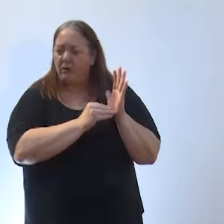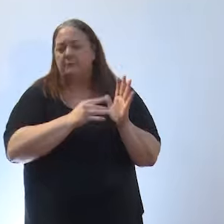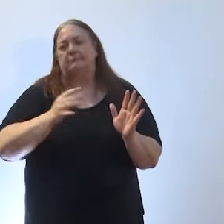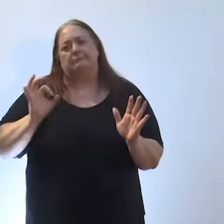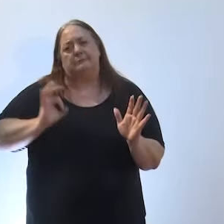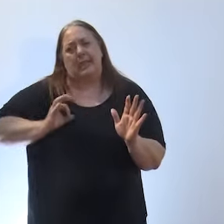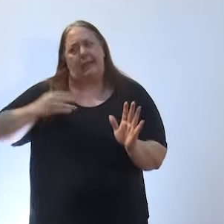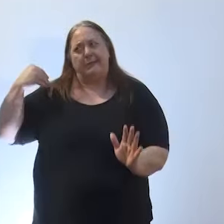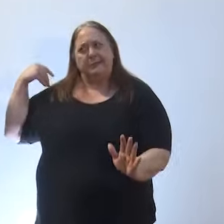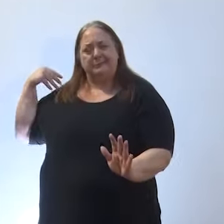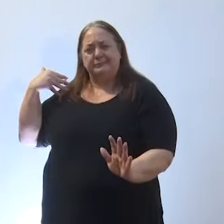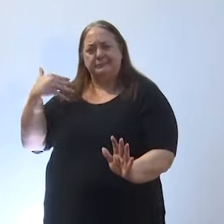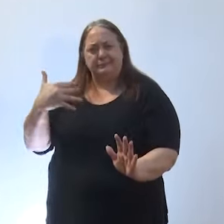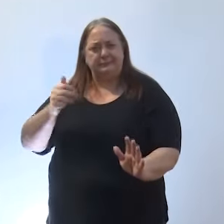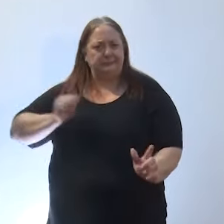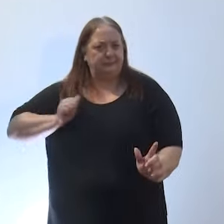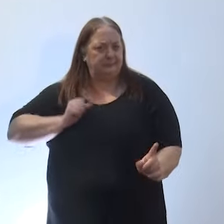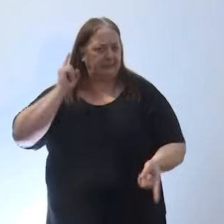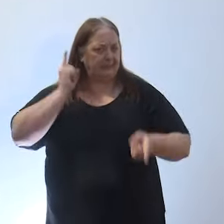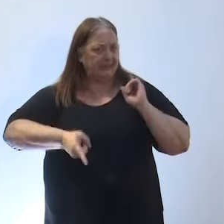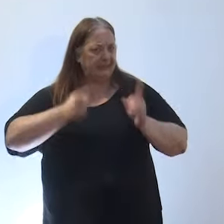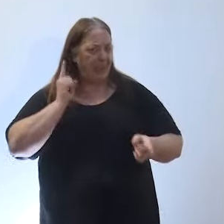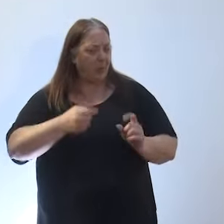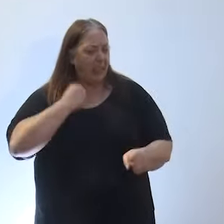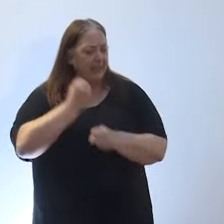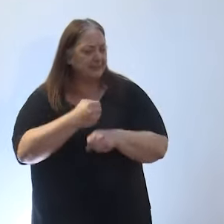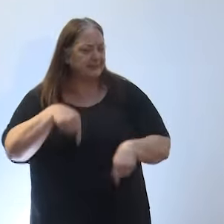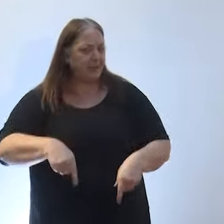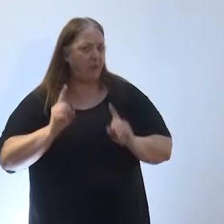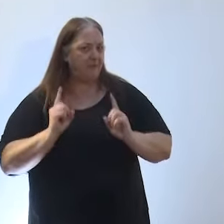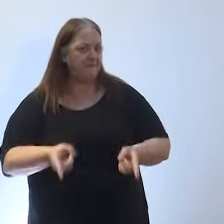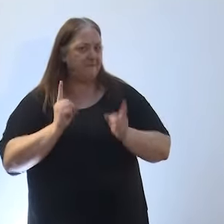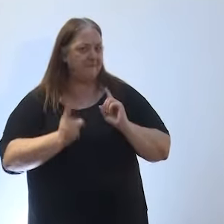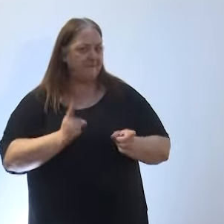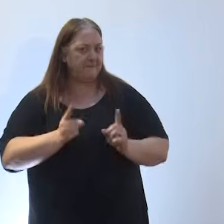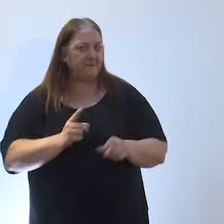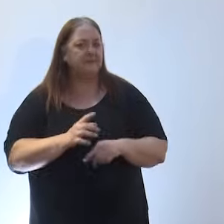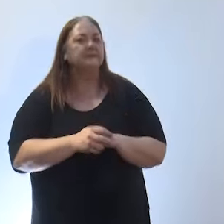dictadura hasta hasta nuestros días digamos Cómo han